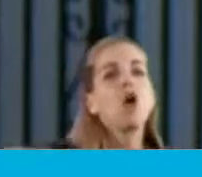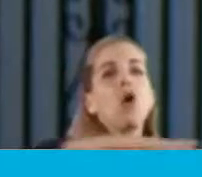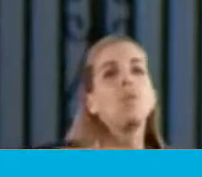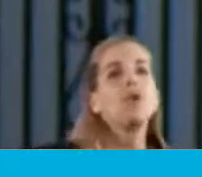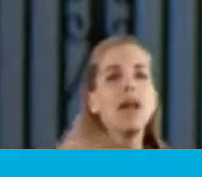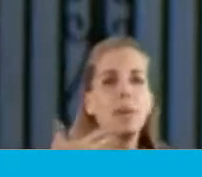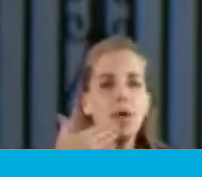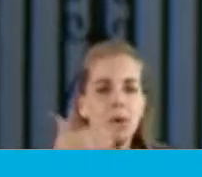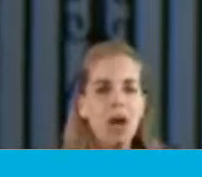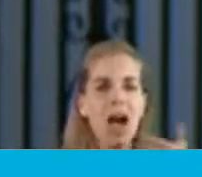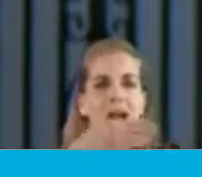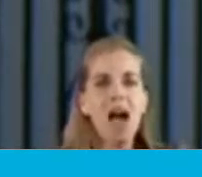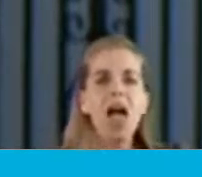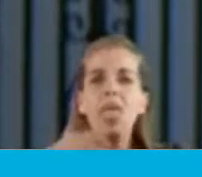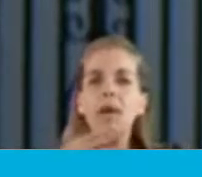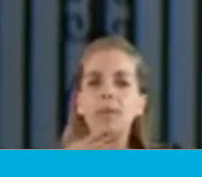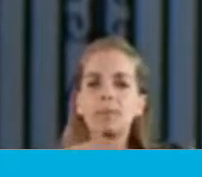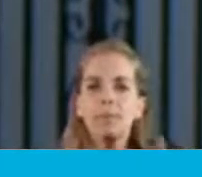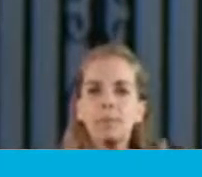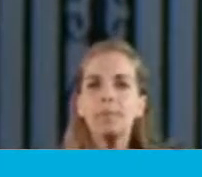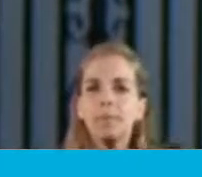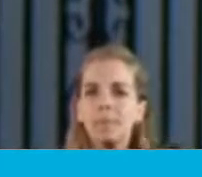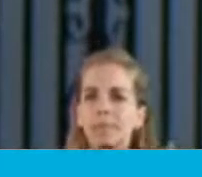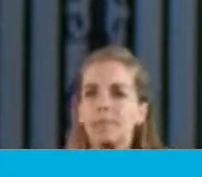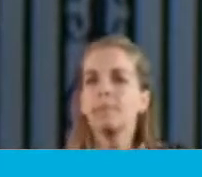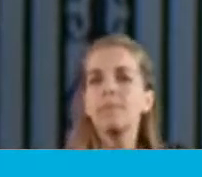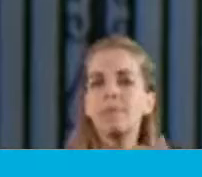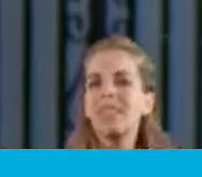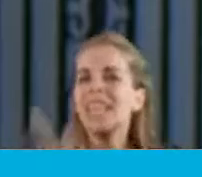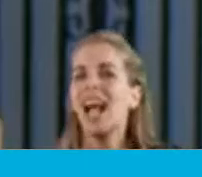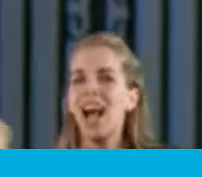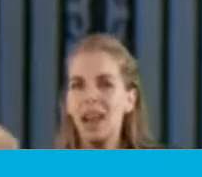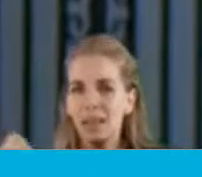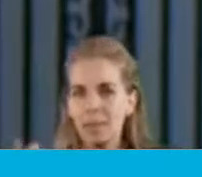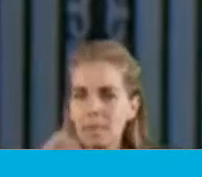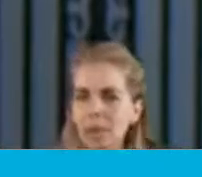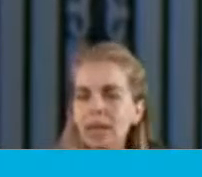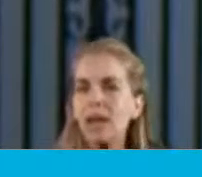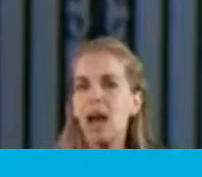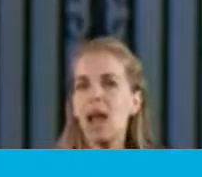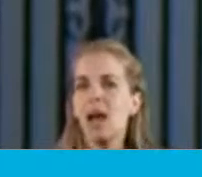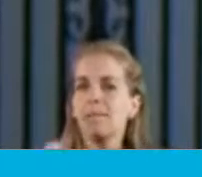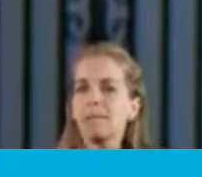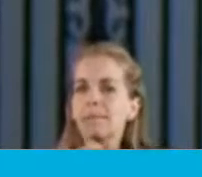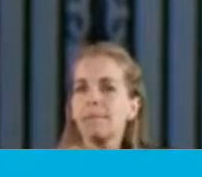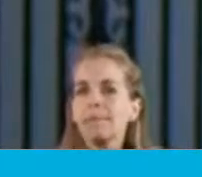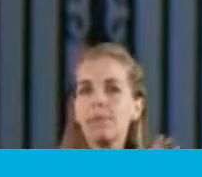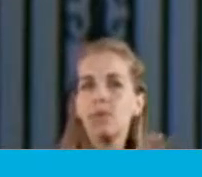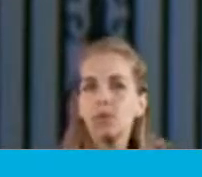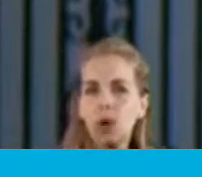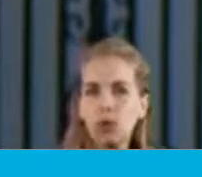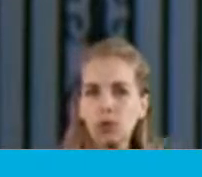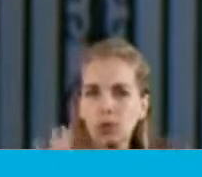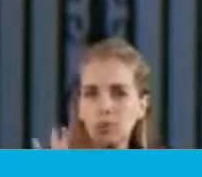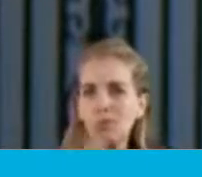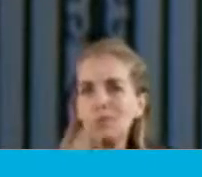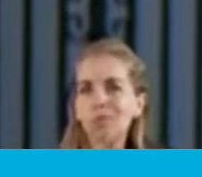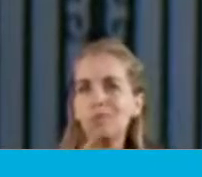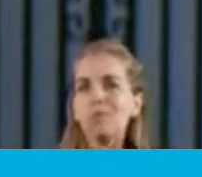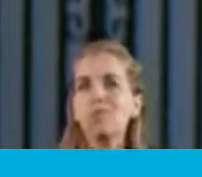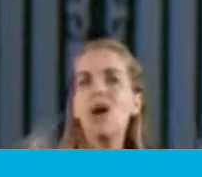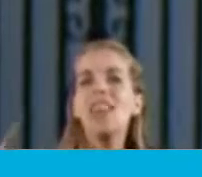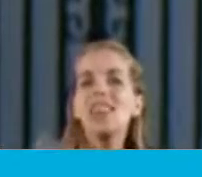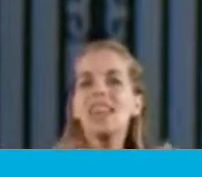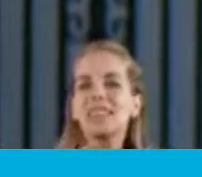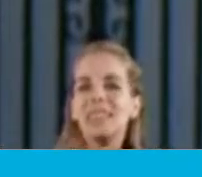debemos derribar muros y comenzar a construir puentes. Tal vez hoy, desde la casa del gran